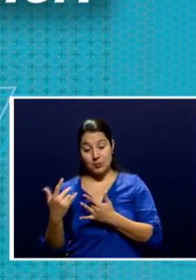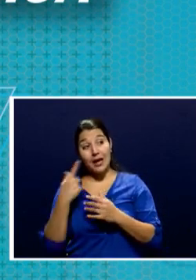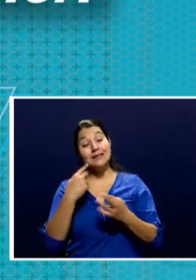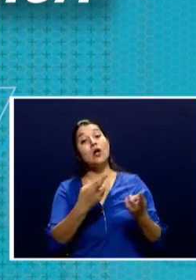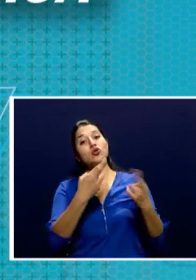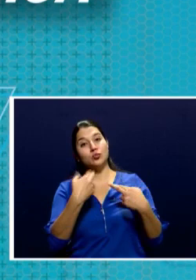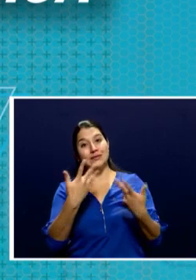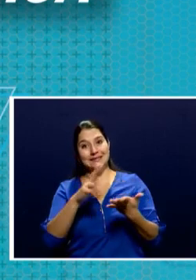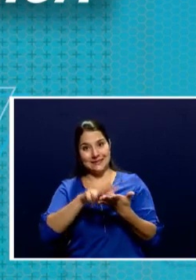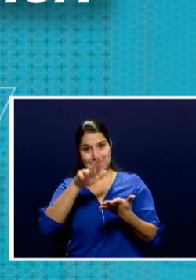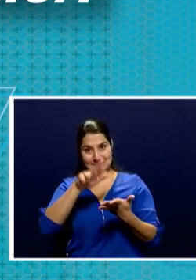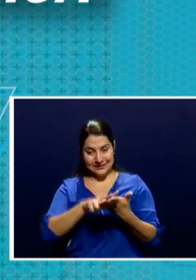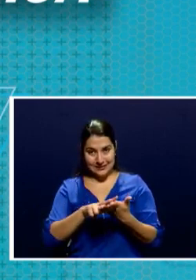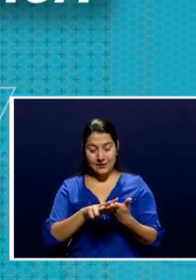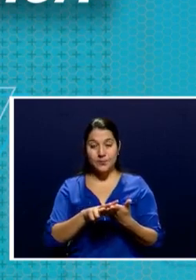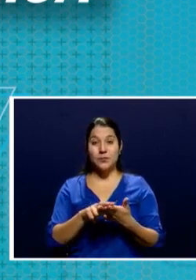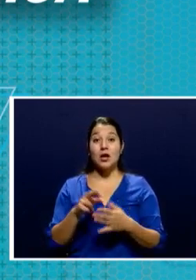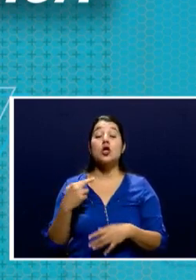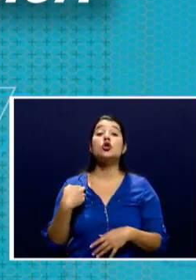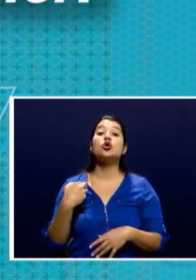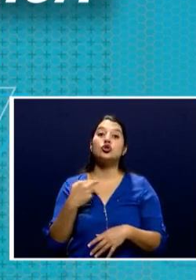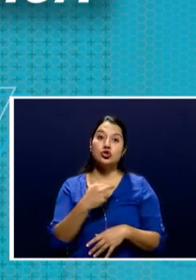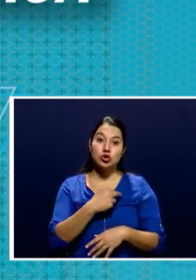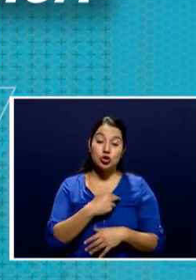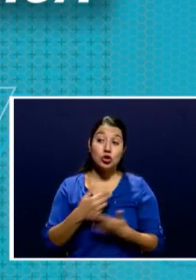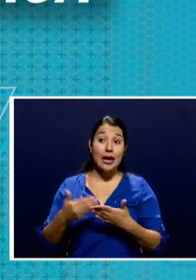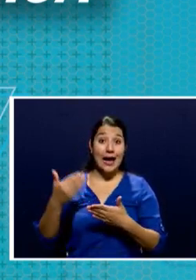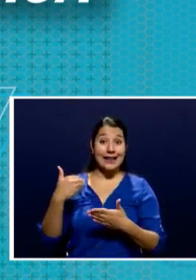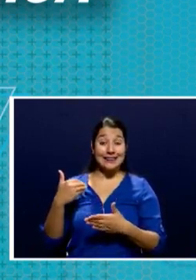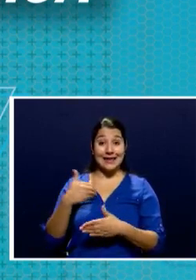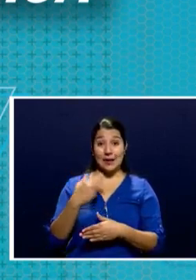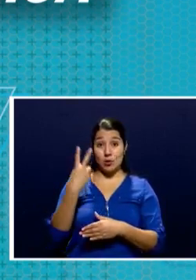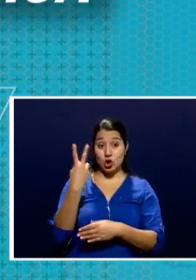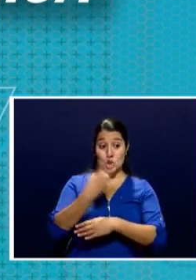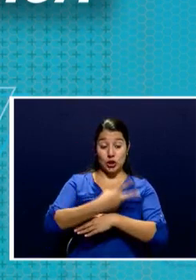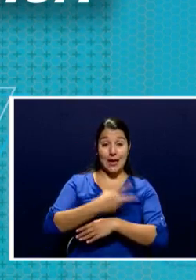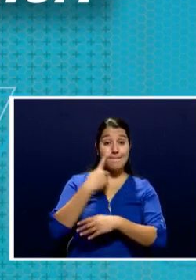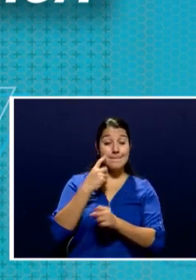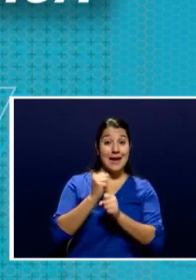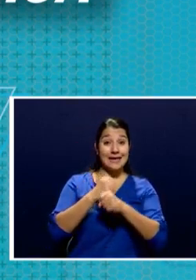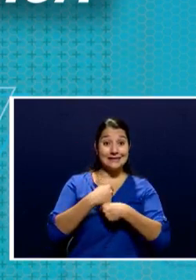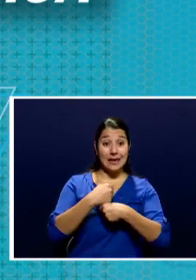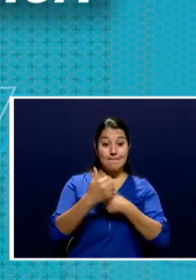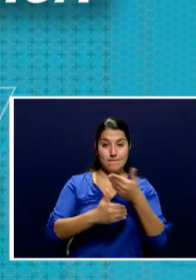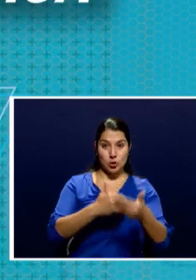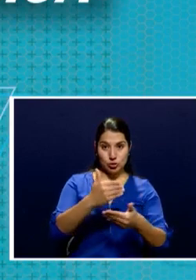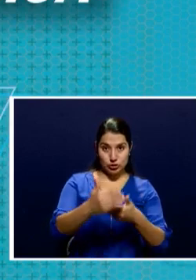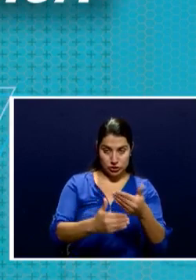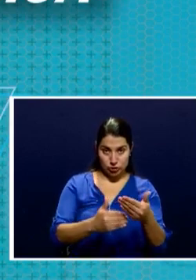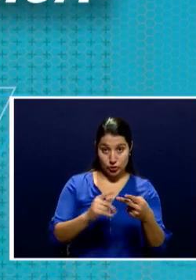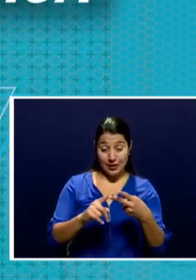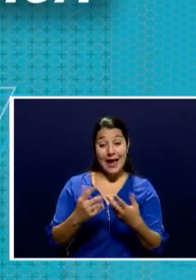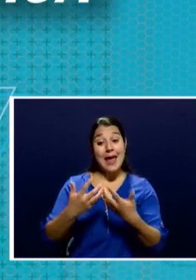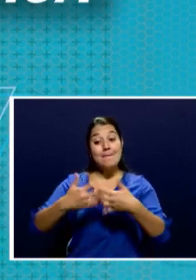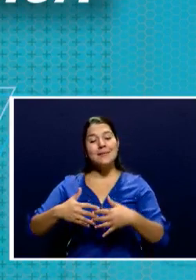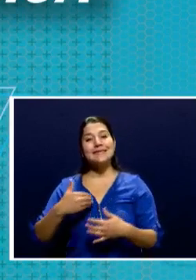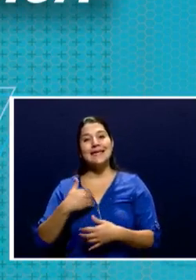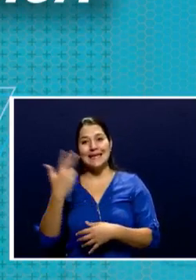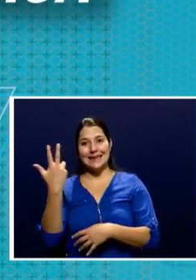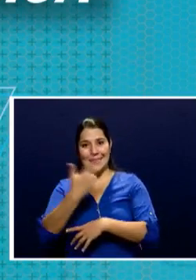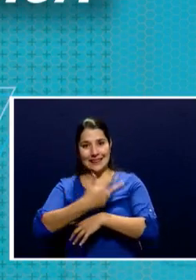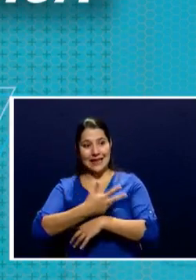generar el manual de procedimientos y, por supuesto, las empresas tienen 3 días para